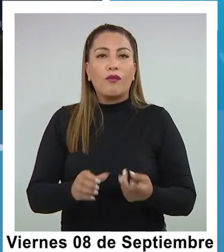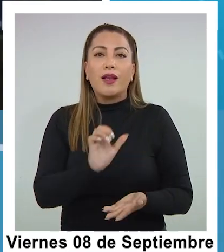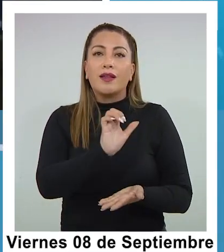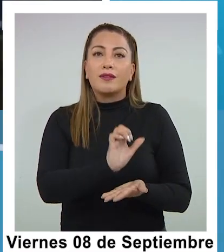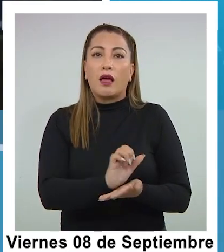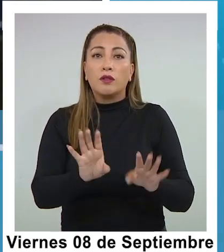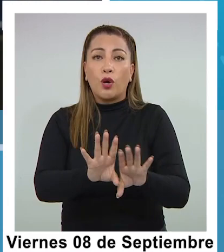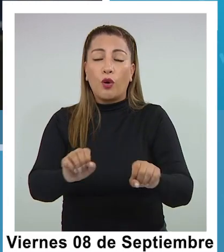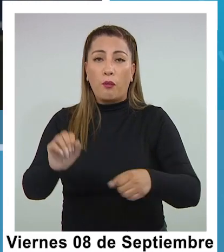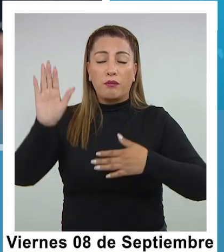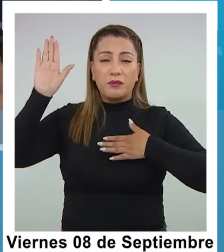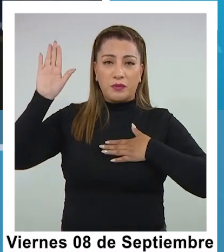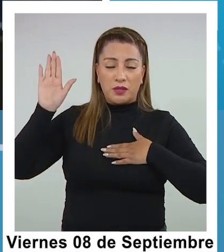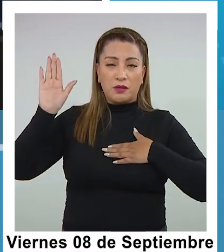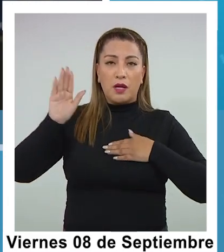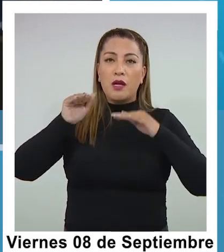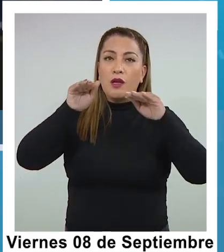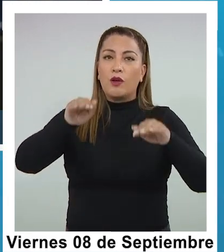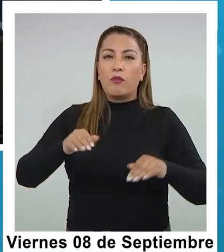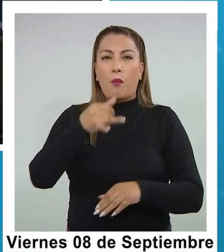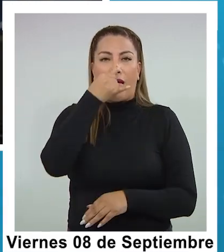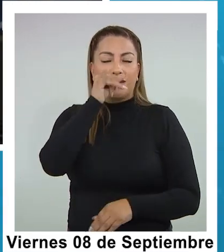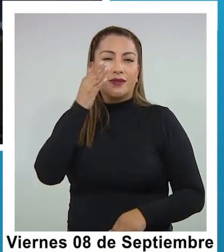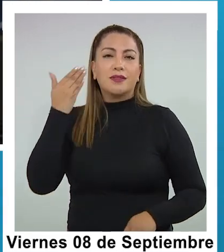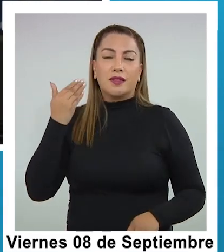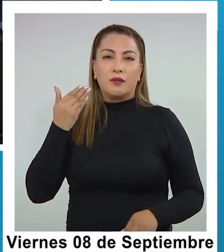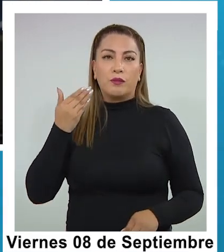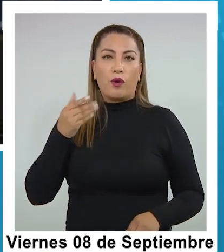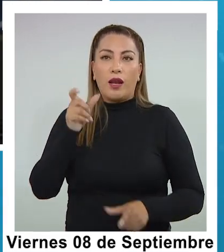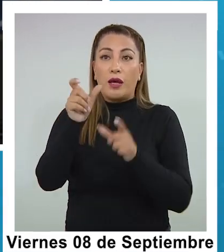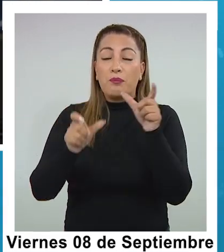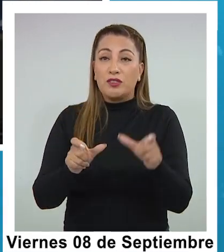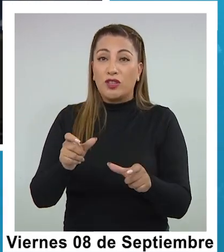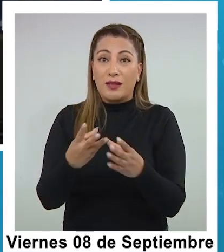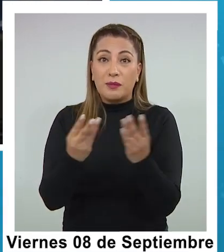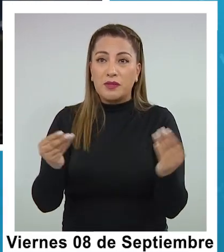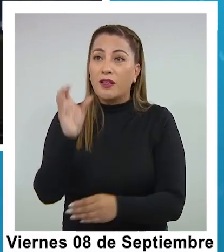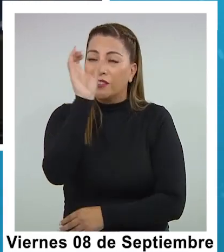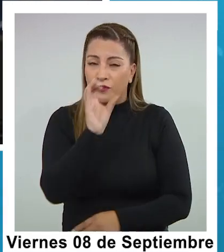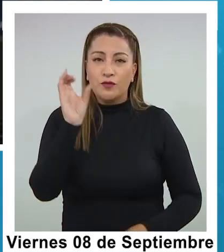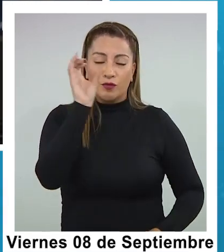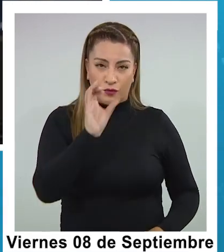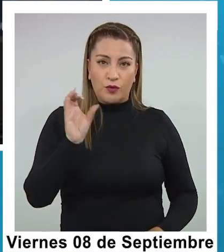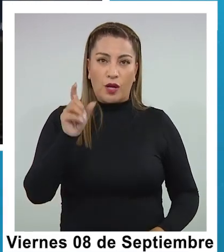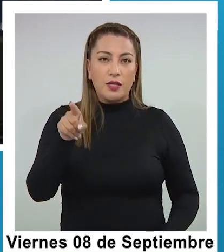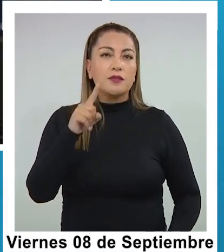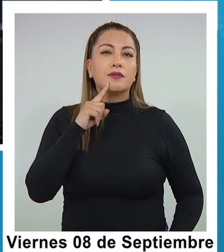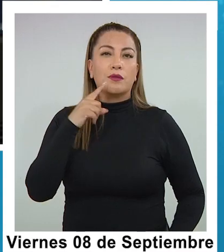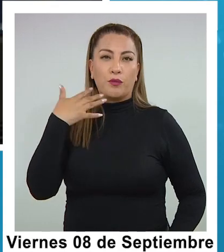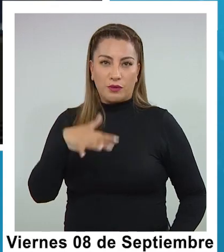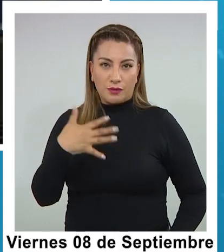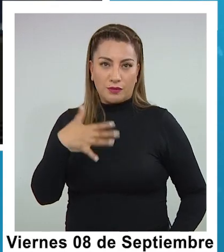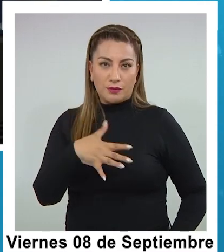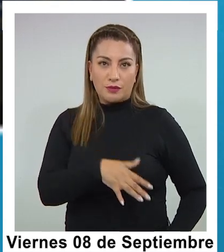se compromete, como se comprometió hace mucho tiempo, en buscar a los desaparecidos. Eso a mí me parece clave.